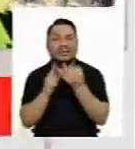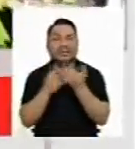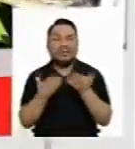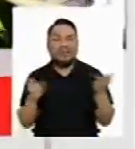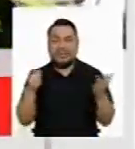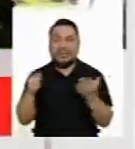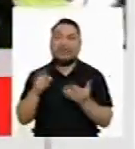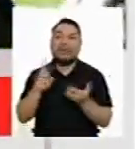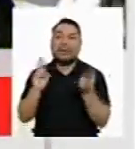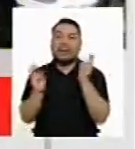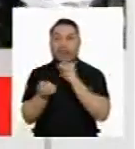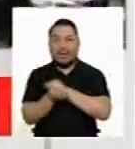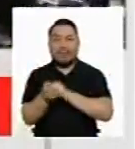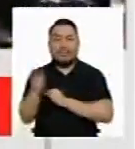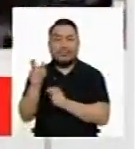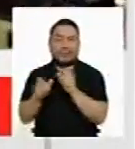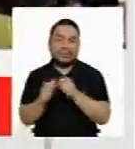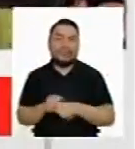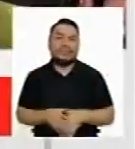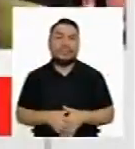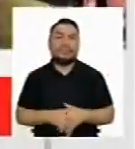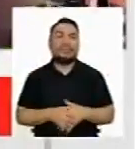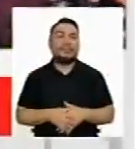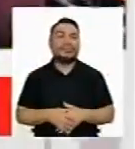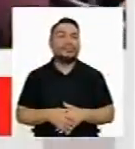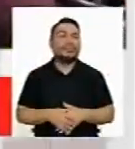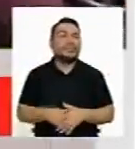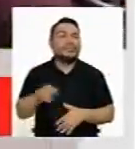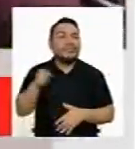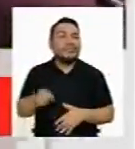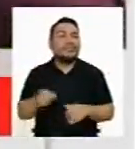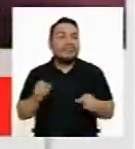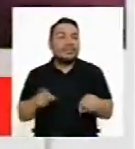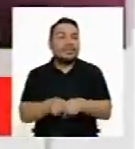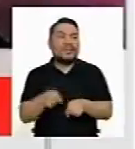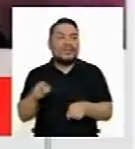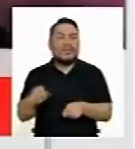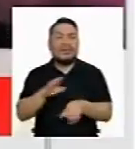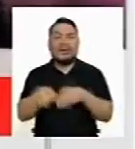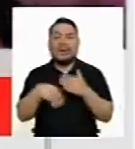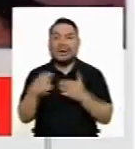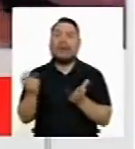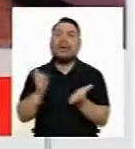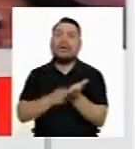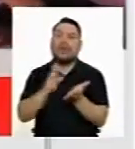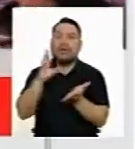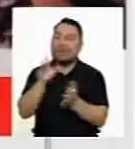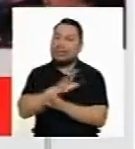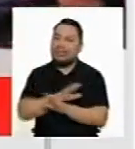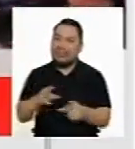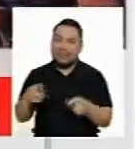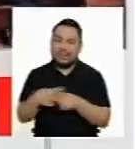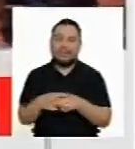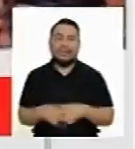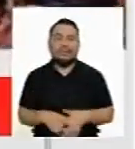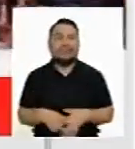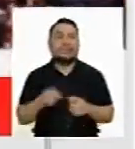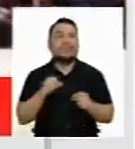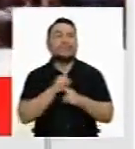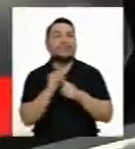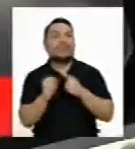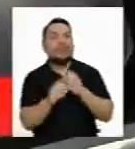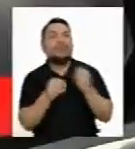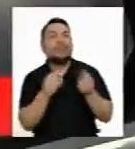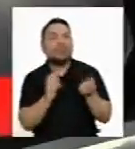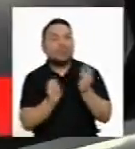la rehabilitación de la persona en privada de libertad. Claro, y esto influye directamente, por supuesto, en la no reincidencia, ¿no? Exacto, ¿no? ¿Cómo cambiamos una sociedad con